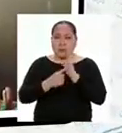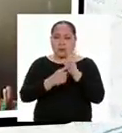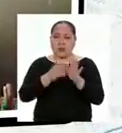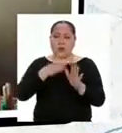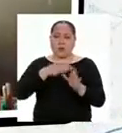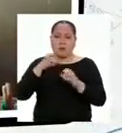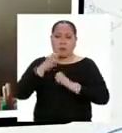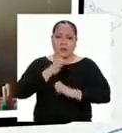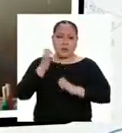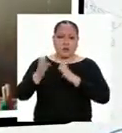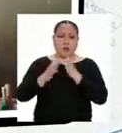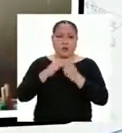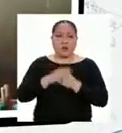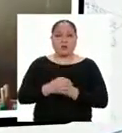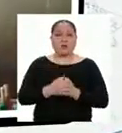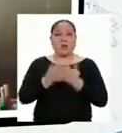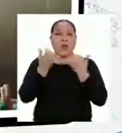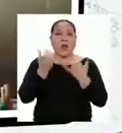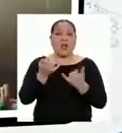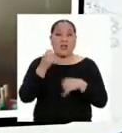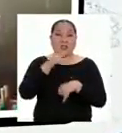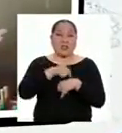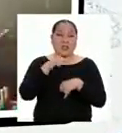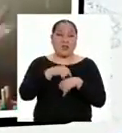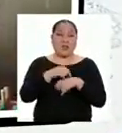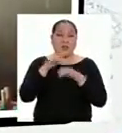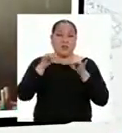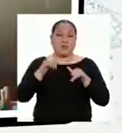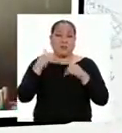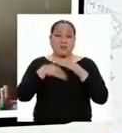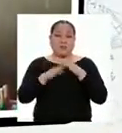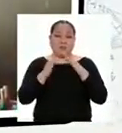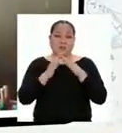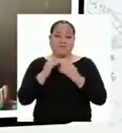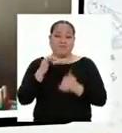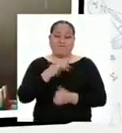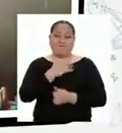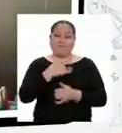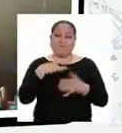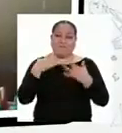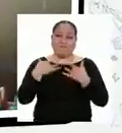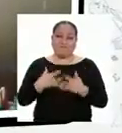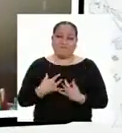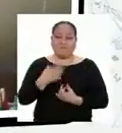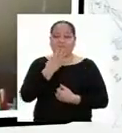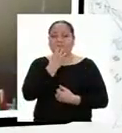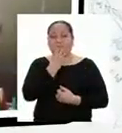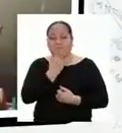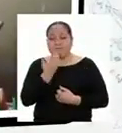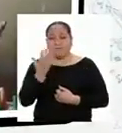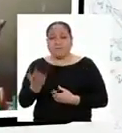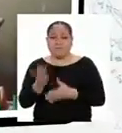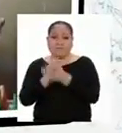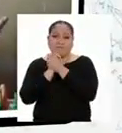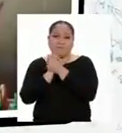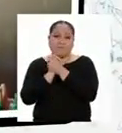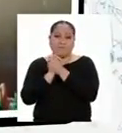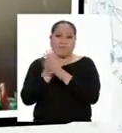con ellos. Actualmente, por la pandemia que estamos pasando, me siento triste porque extraño a mis compañeras y